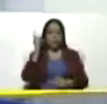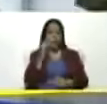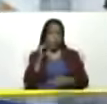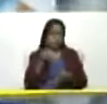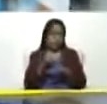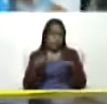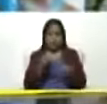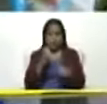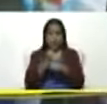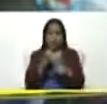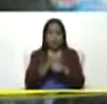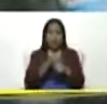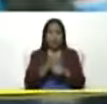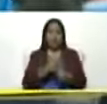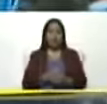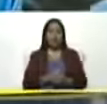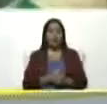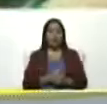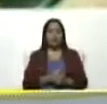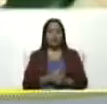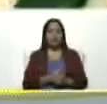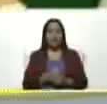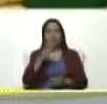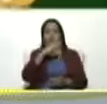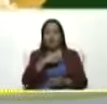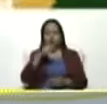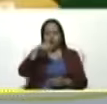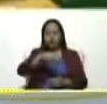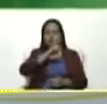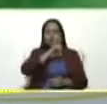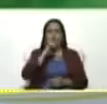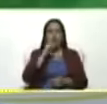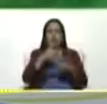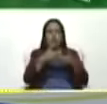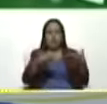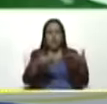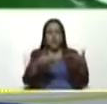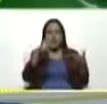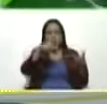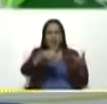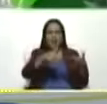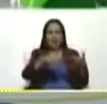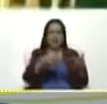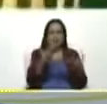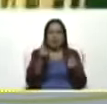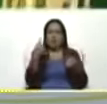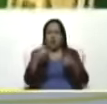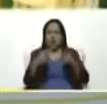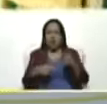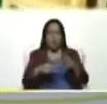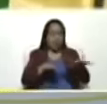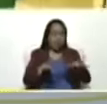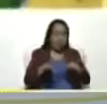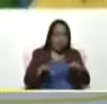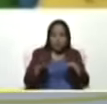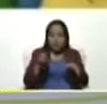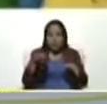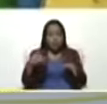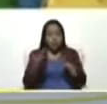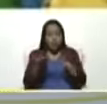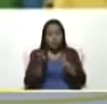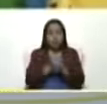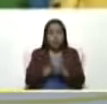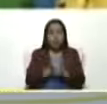maravillosos. No tengo aquí la ficha porque aquí me ponen 200 cosas y entonces uno no puede